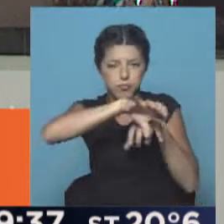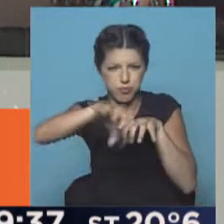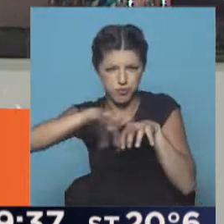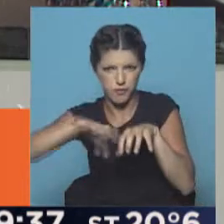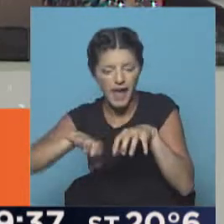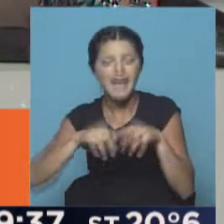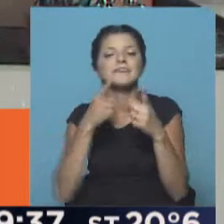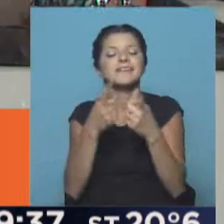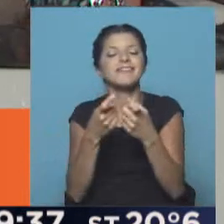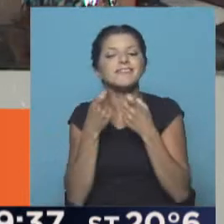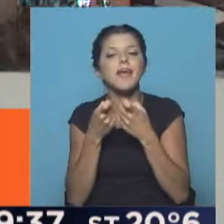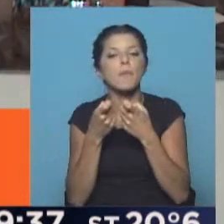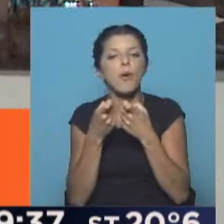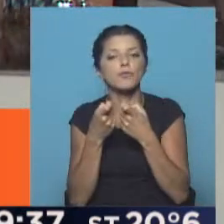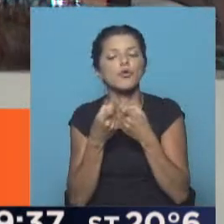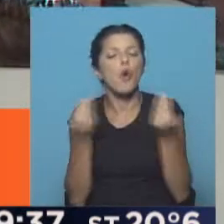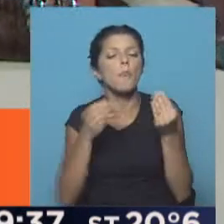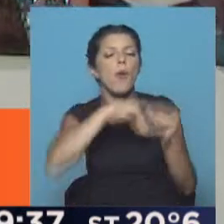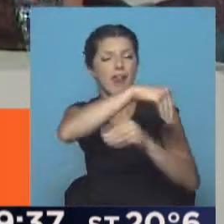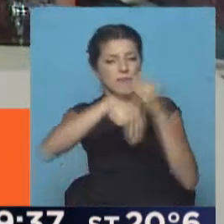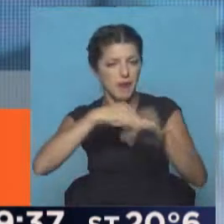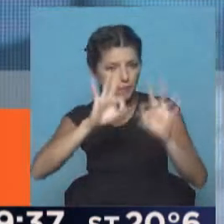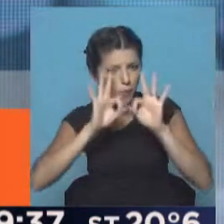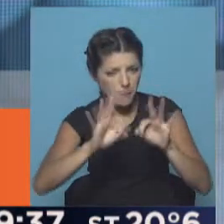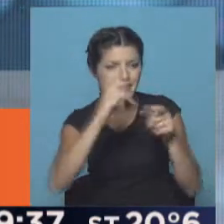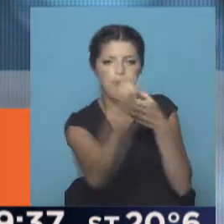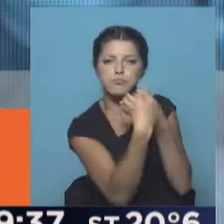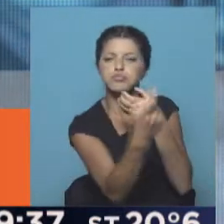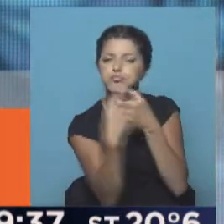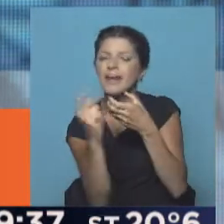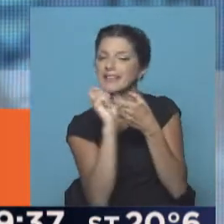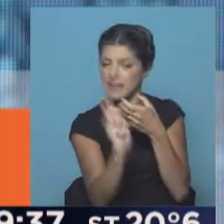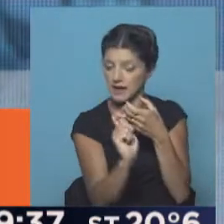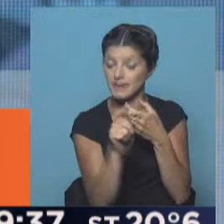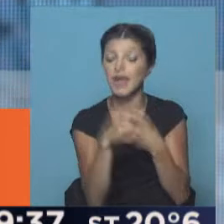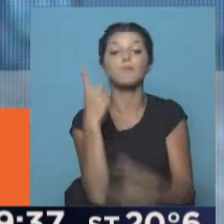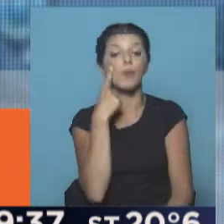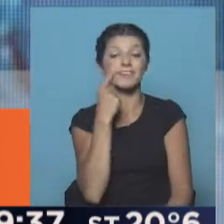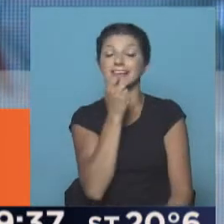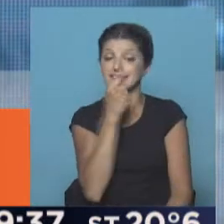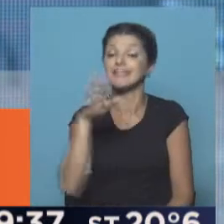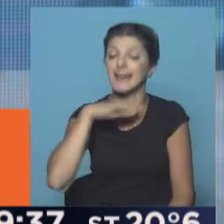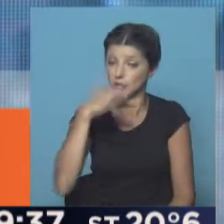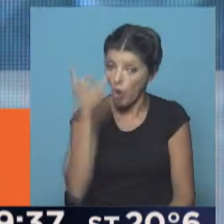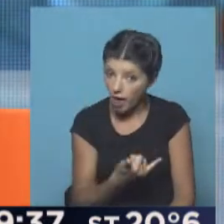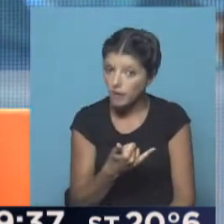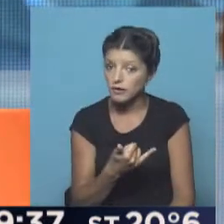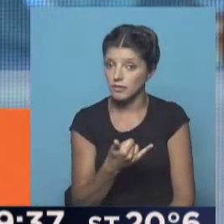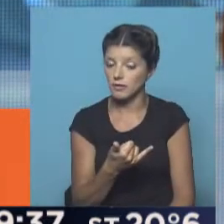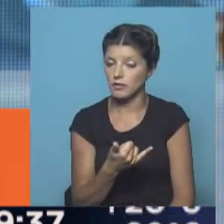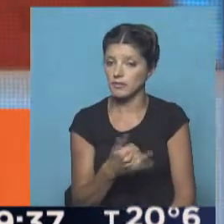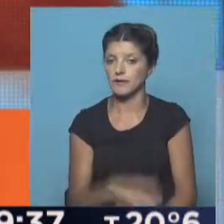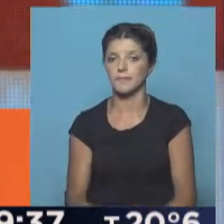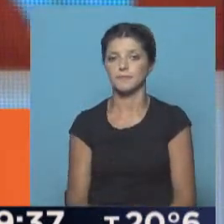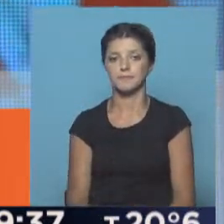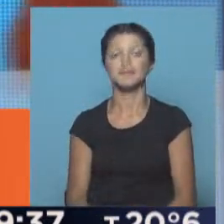Necesitamos reconstruir cómo es toda esa familia de sociedades y después determinar si ahí se cometió un delito y si ese delito, si eventualmente en